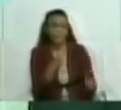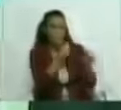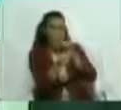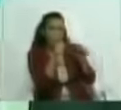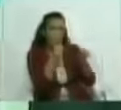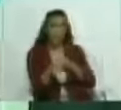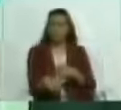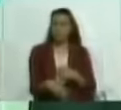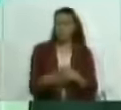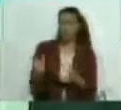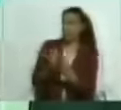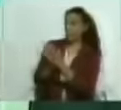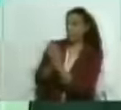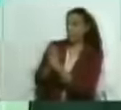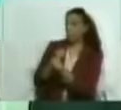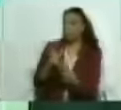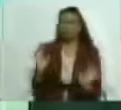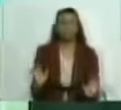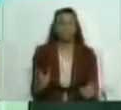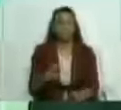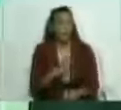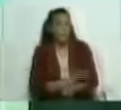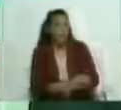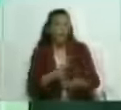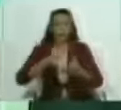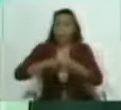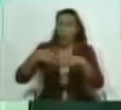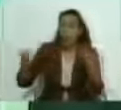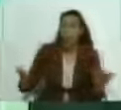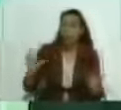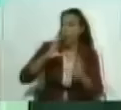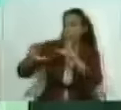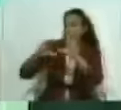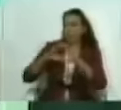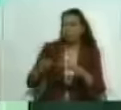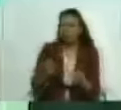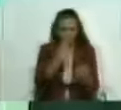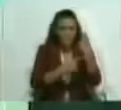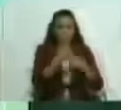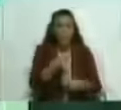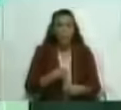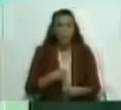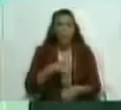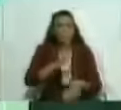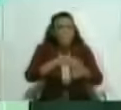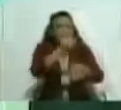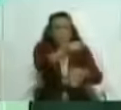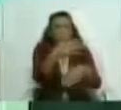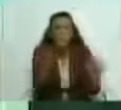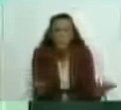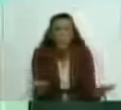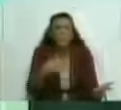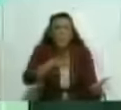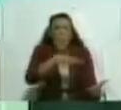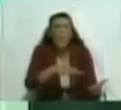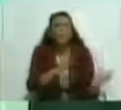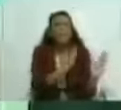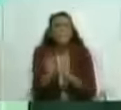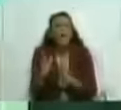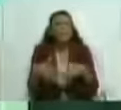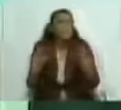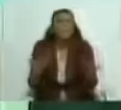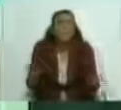periodistas, fablistanes, hermanas y hermanos, comunicadores, Brito, y de todo lo que